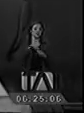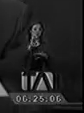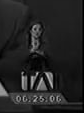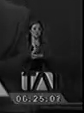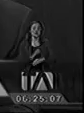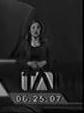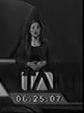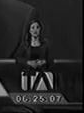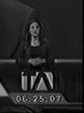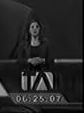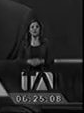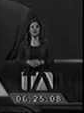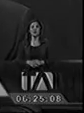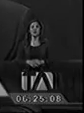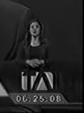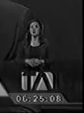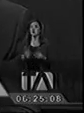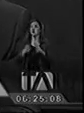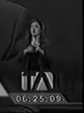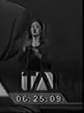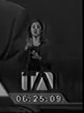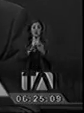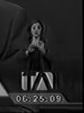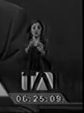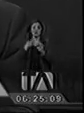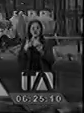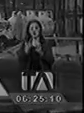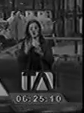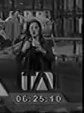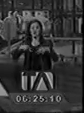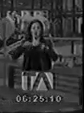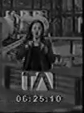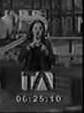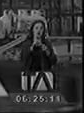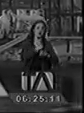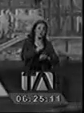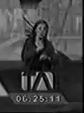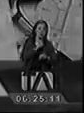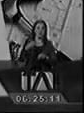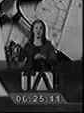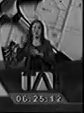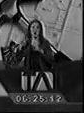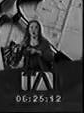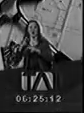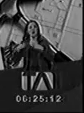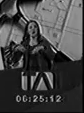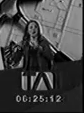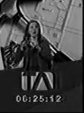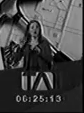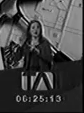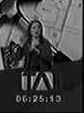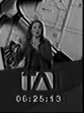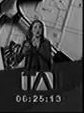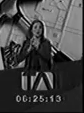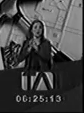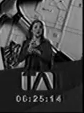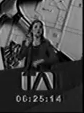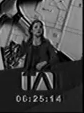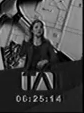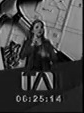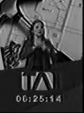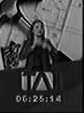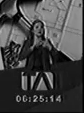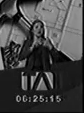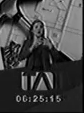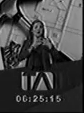van a comenzar haciendo un análisis de costos locales versus costos internacionales. Estos proyectos son la refinería del Pacífico, la refinería de Esmeraldas,